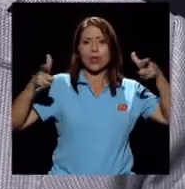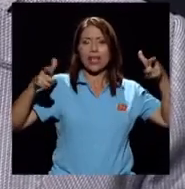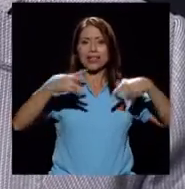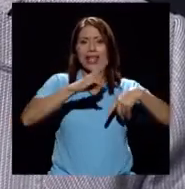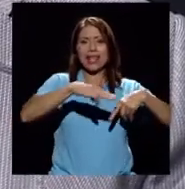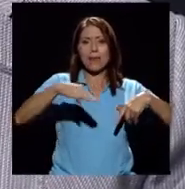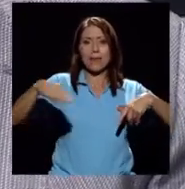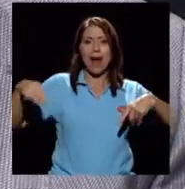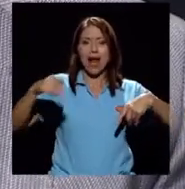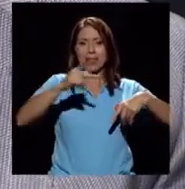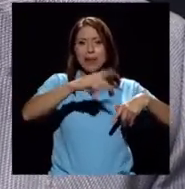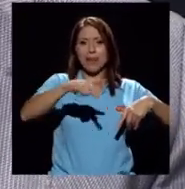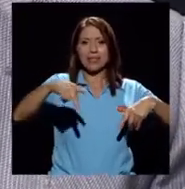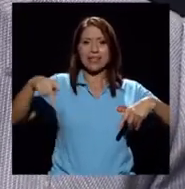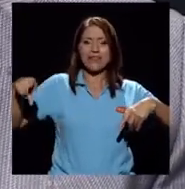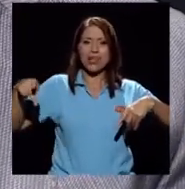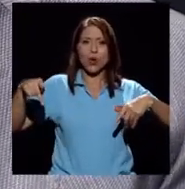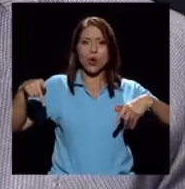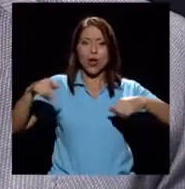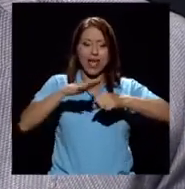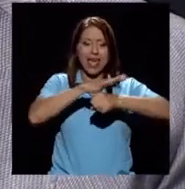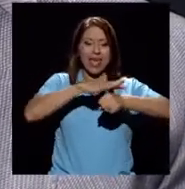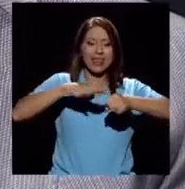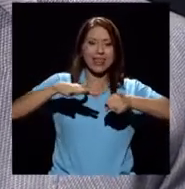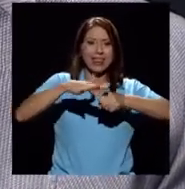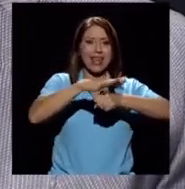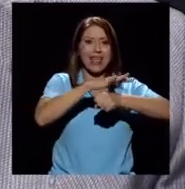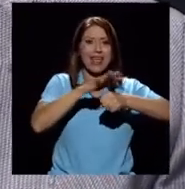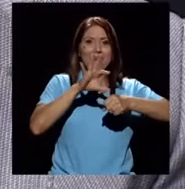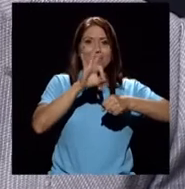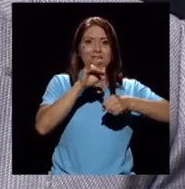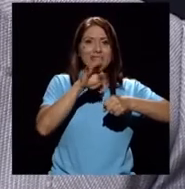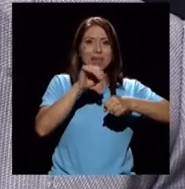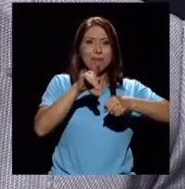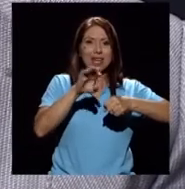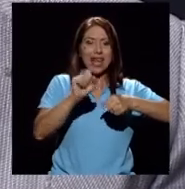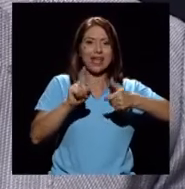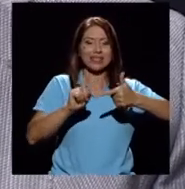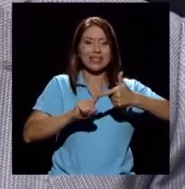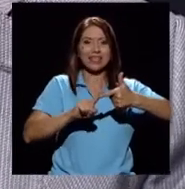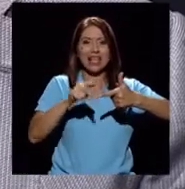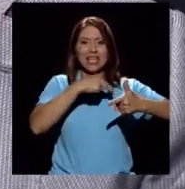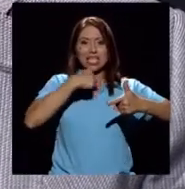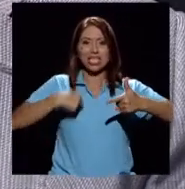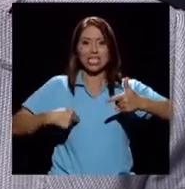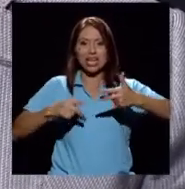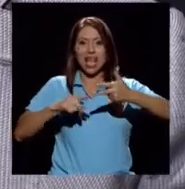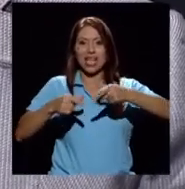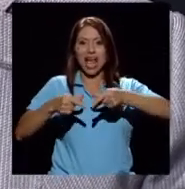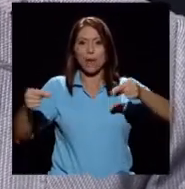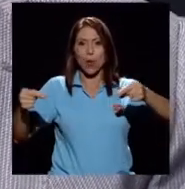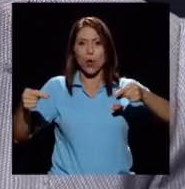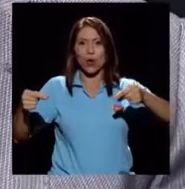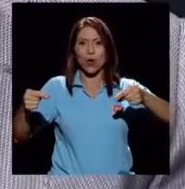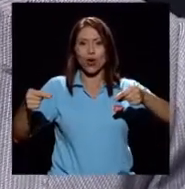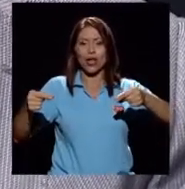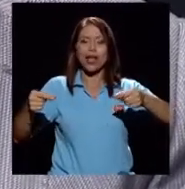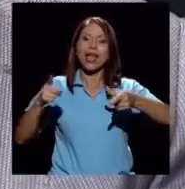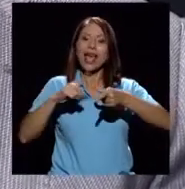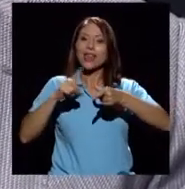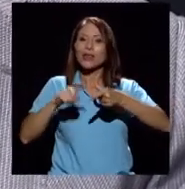del par del pacífico entre filipinas china y japón verdad entonces es como dice el dicho este